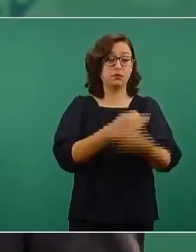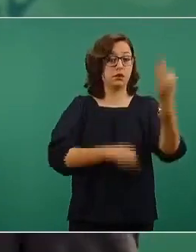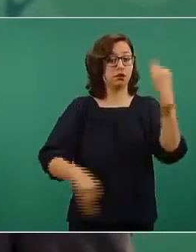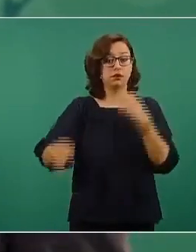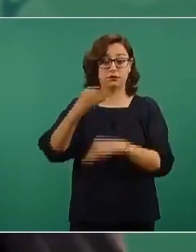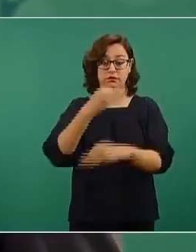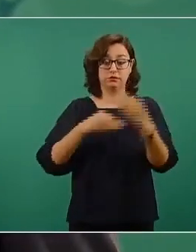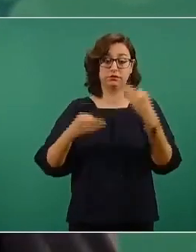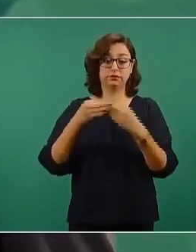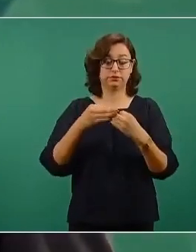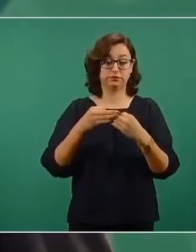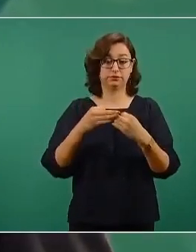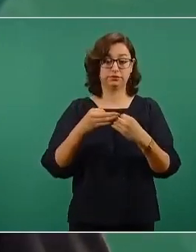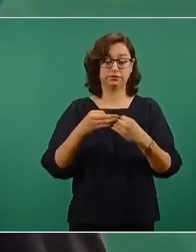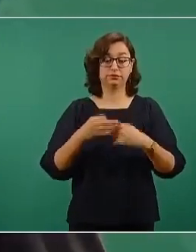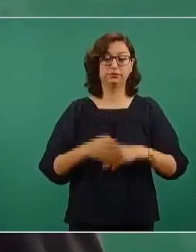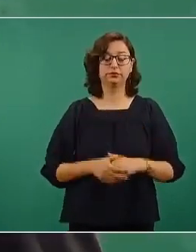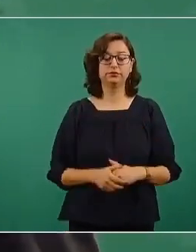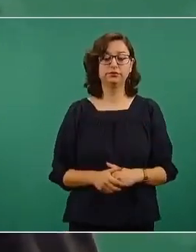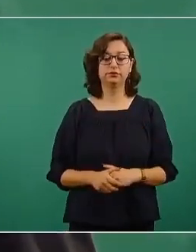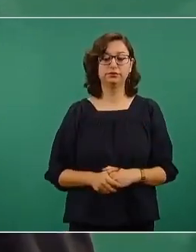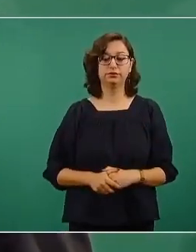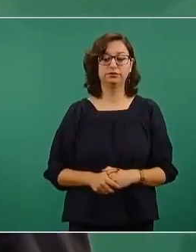También que